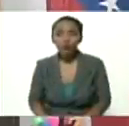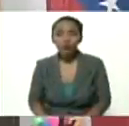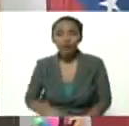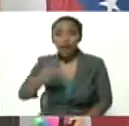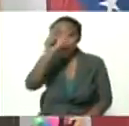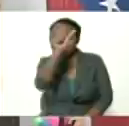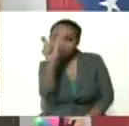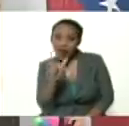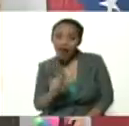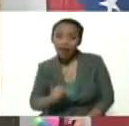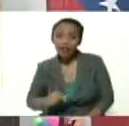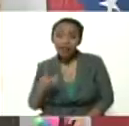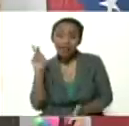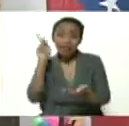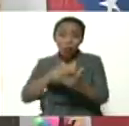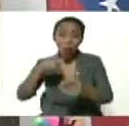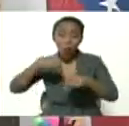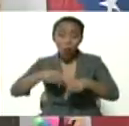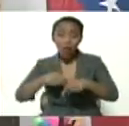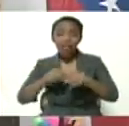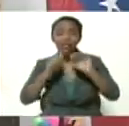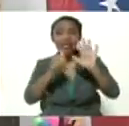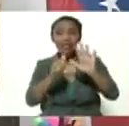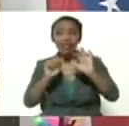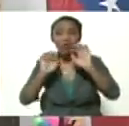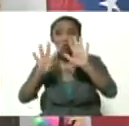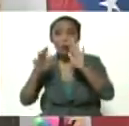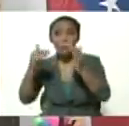Italia, que ya llegó el día de hoy a